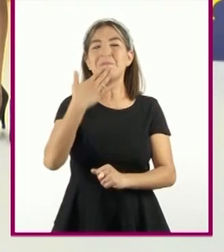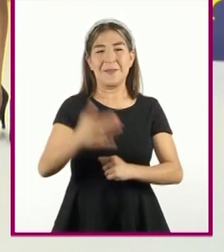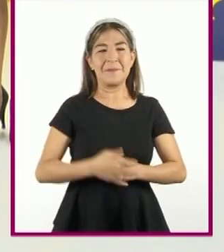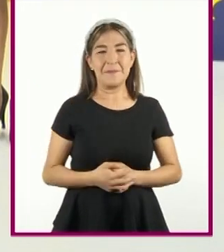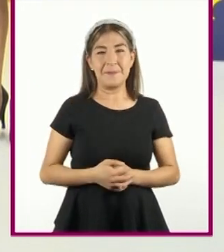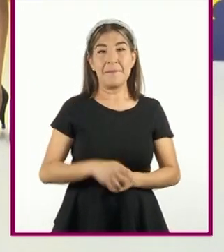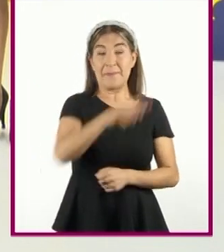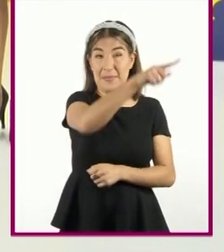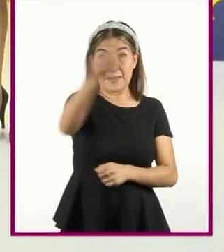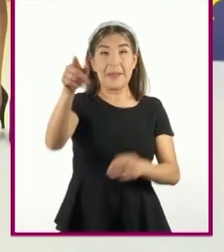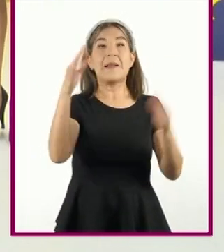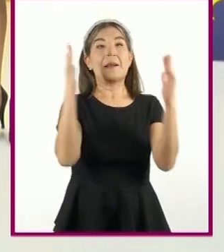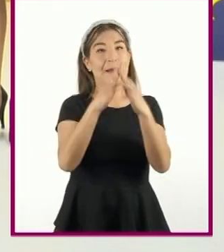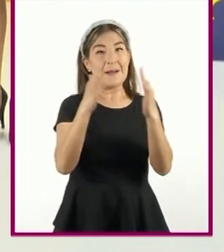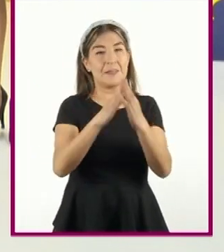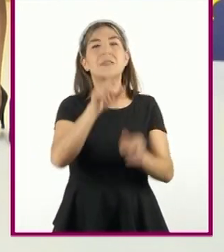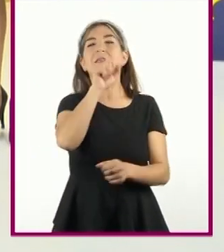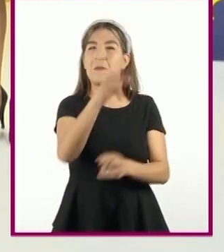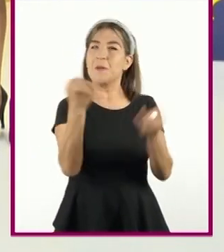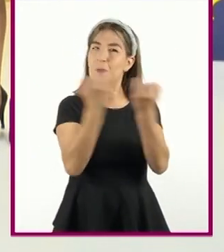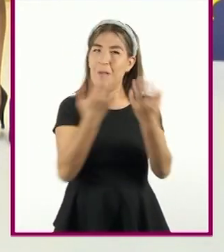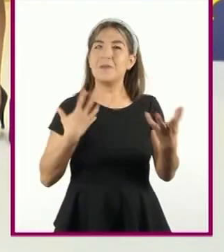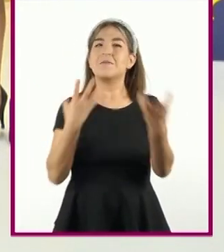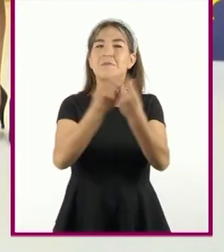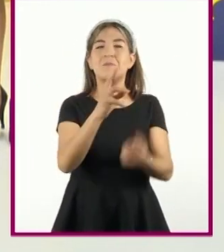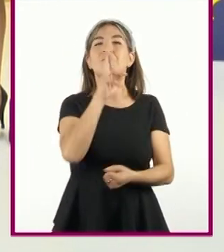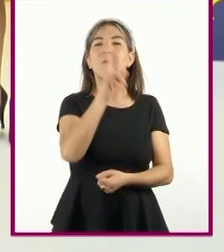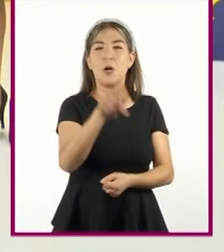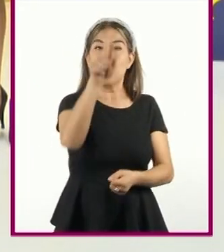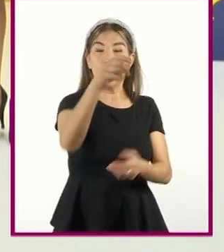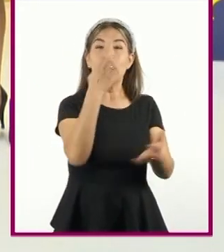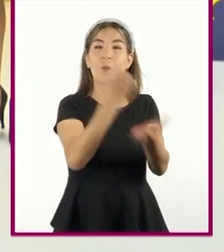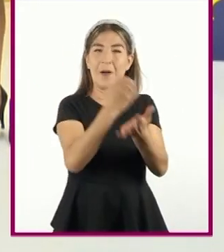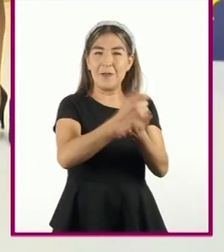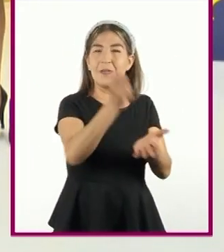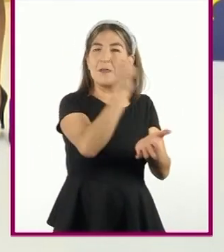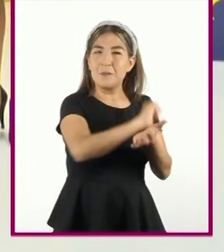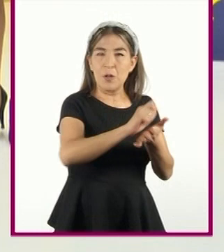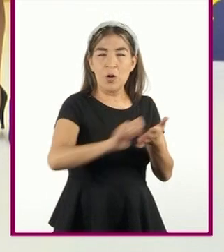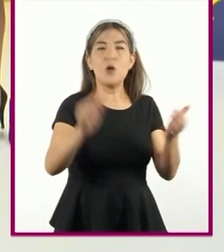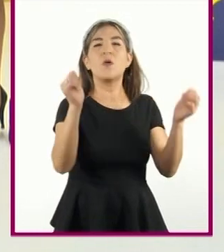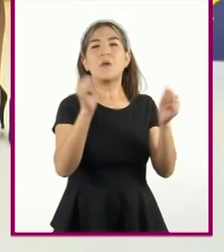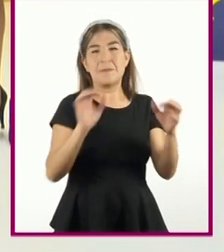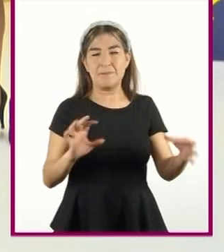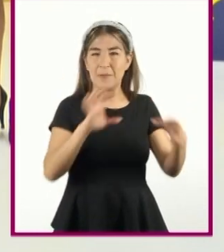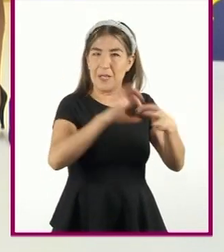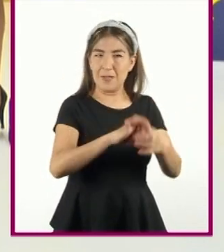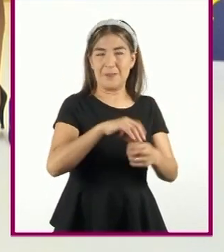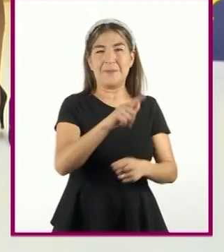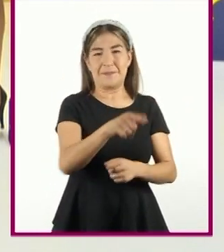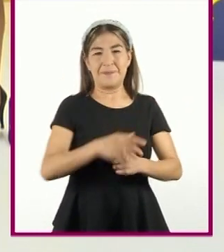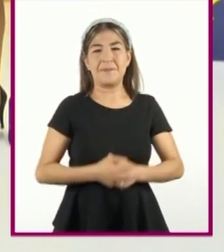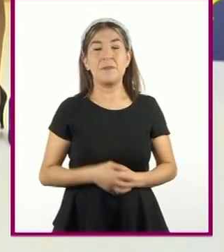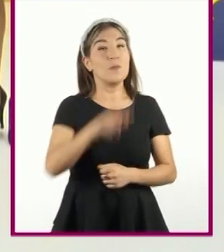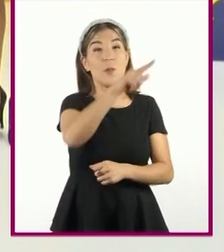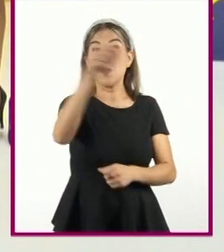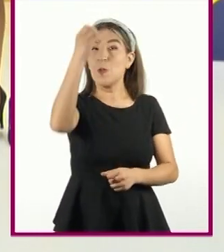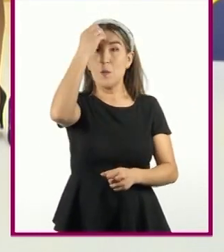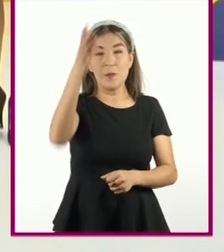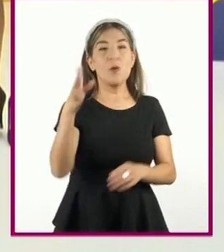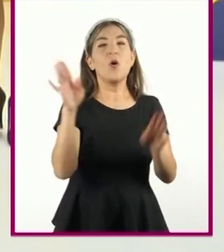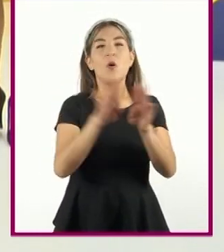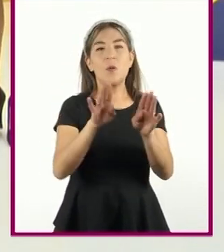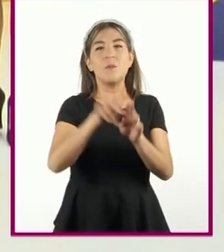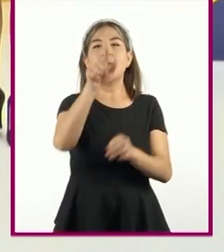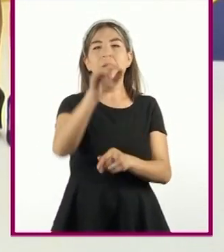En casa, por favor, también respondan y completen con notas en su cuaderno. No olviden